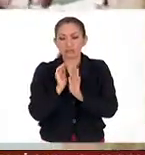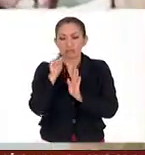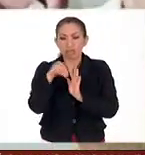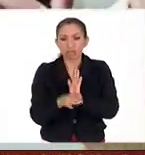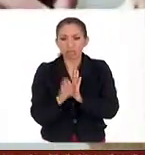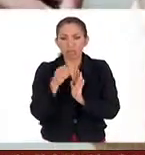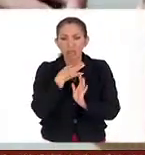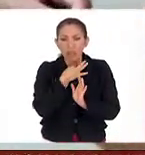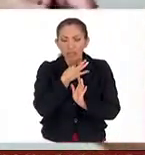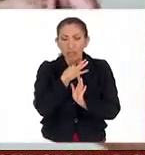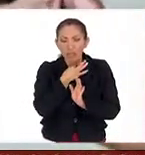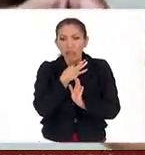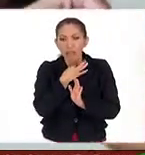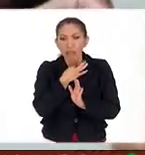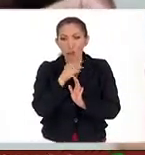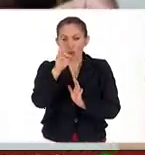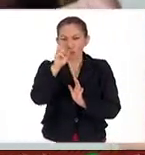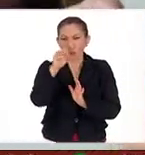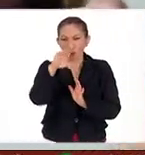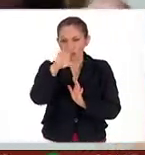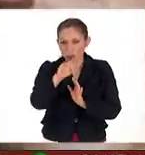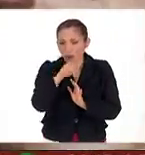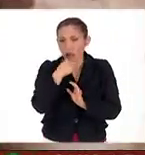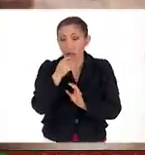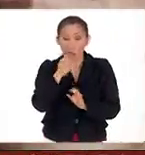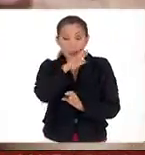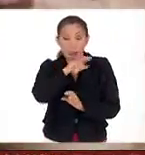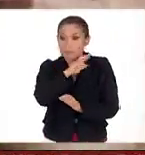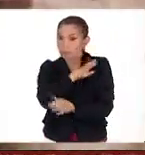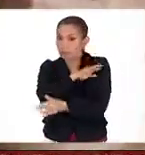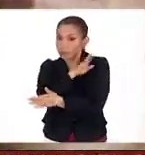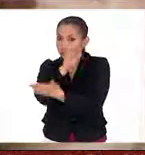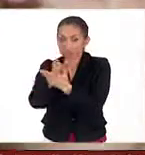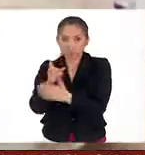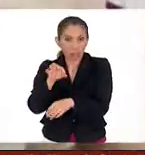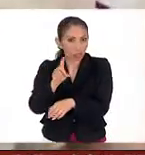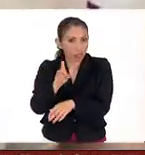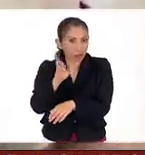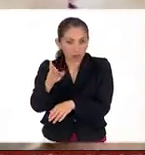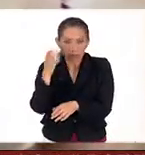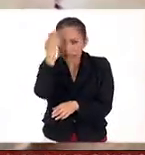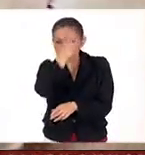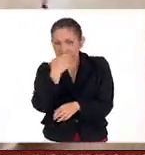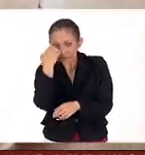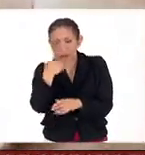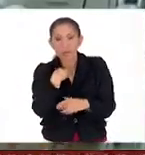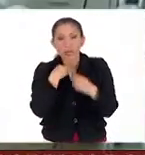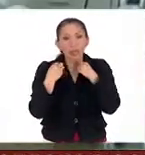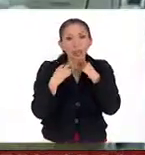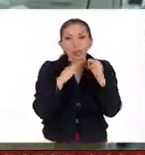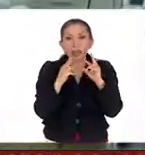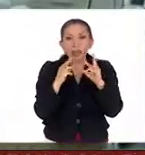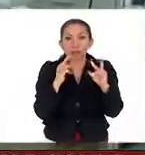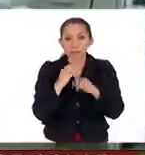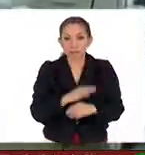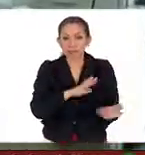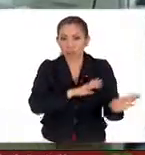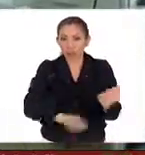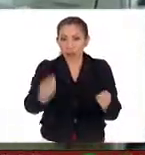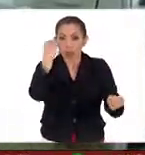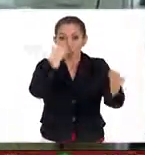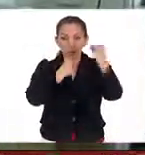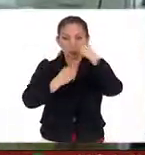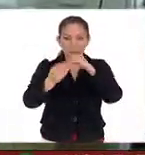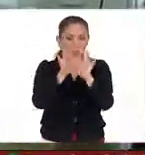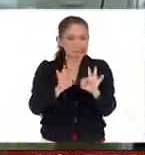que está rasposa, lo que decimos ronco, enseguida hay que atenderse con el especialista, hay que revisar las cuerdas vocales. La